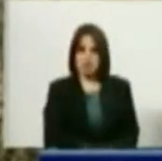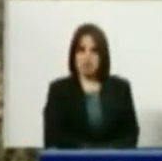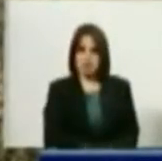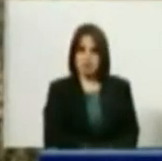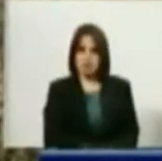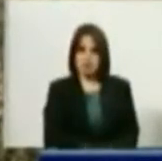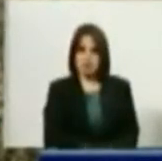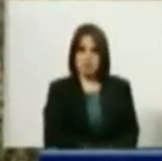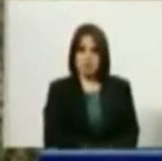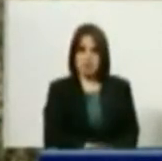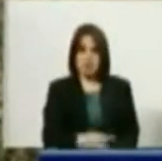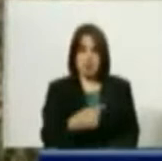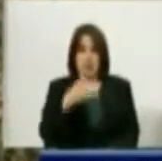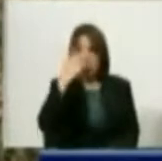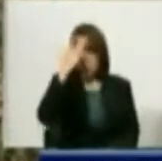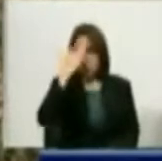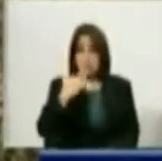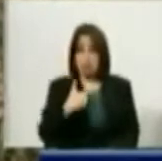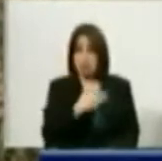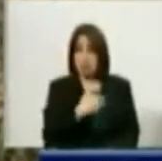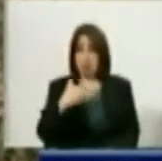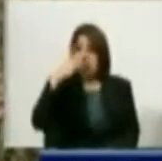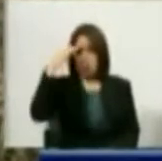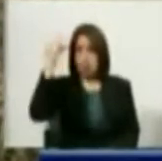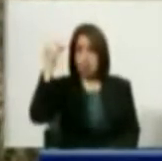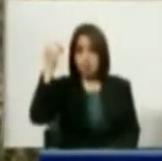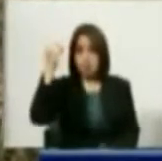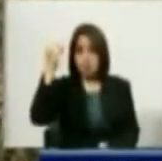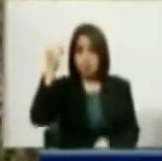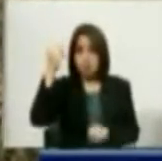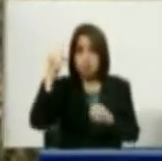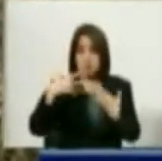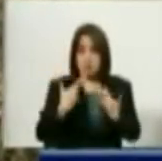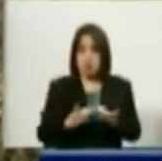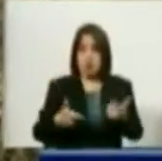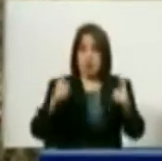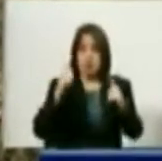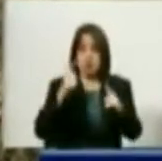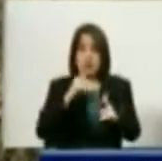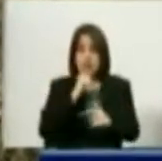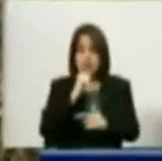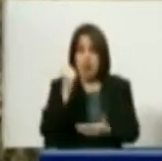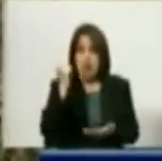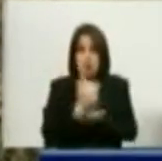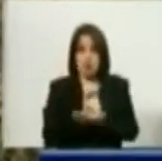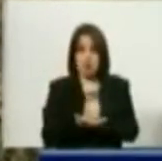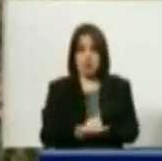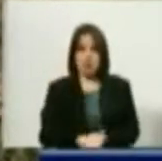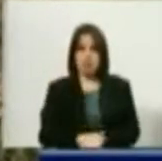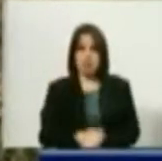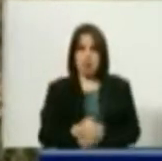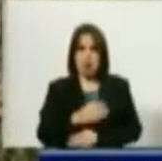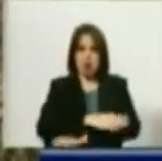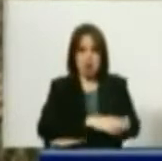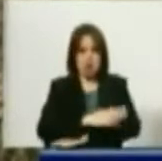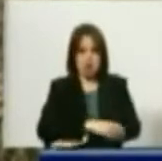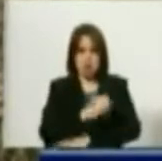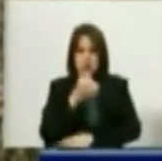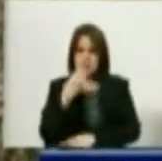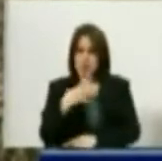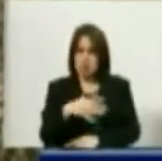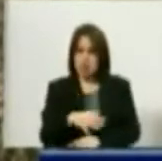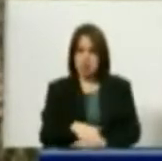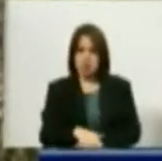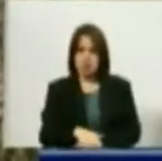Ah cuidado no yo me cuide mi Amparo y me favorezca en el libro de todo mal amén Yo me porto bien por